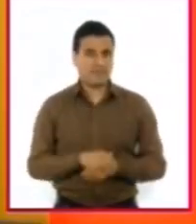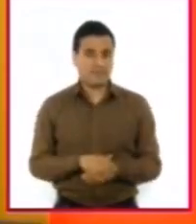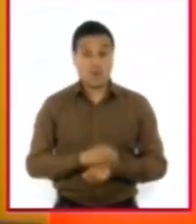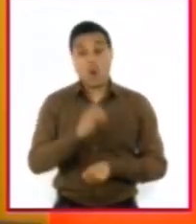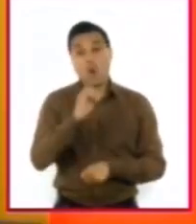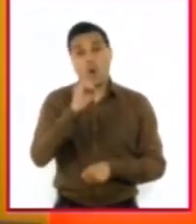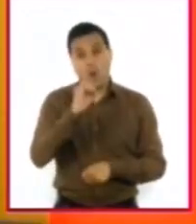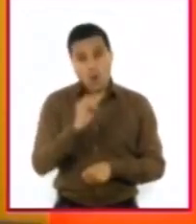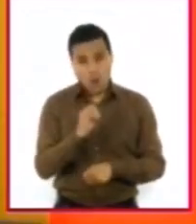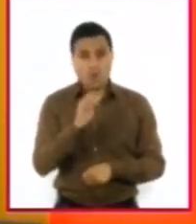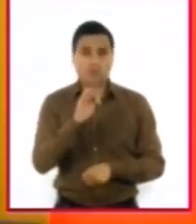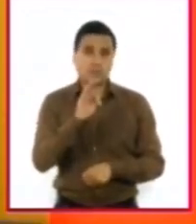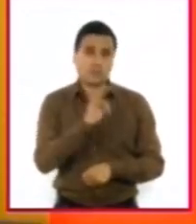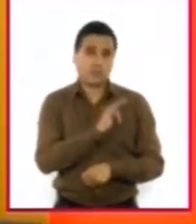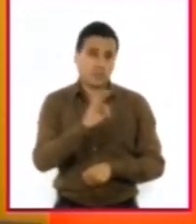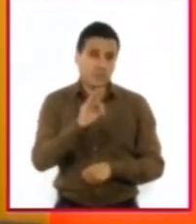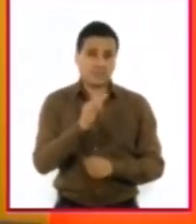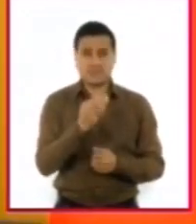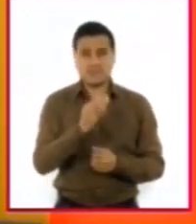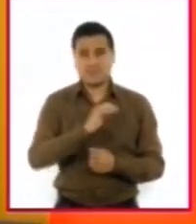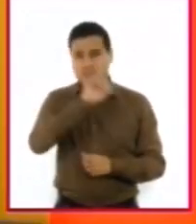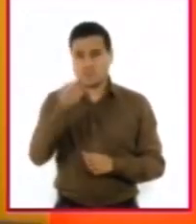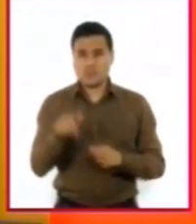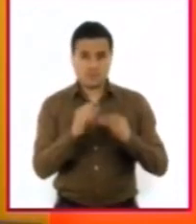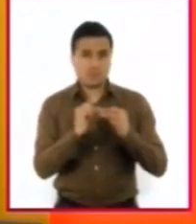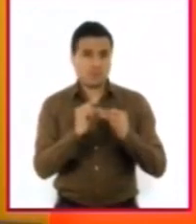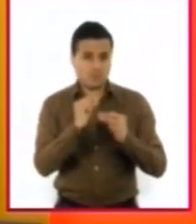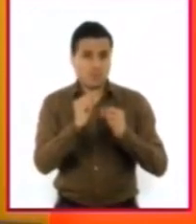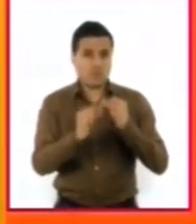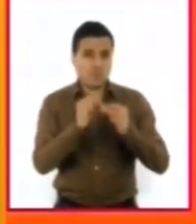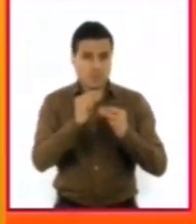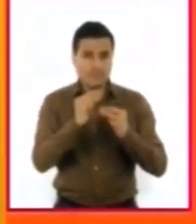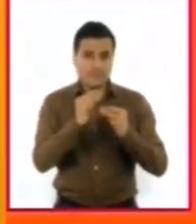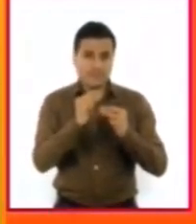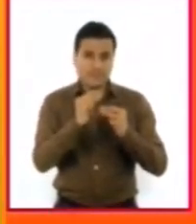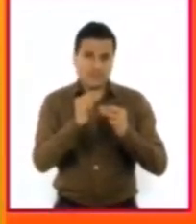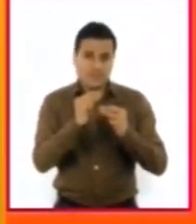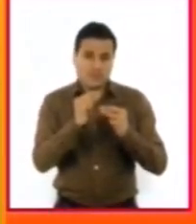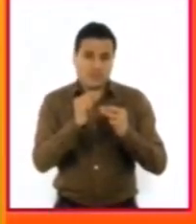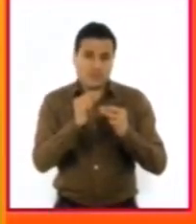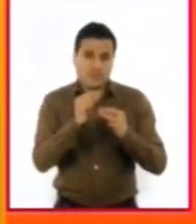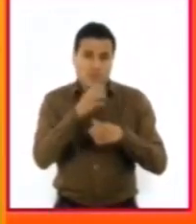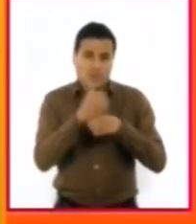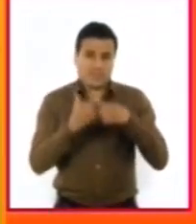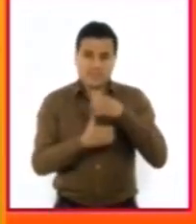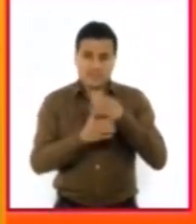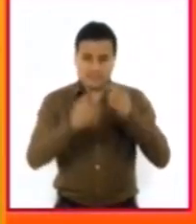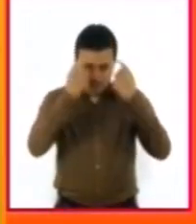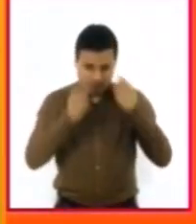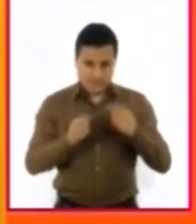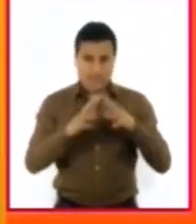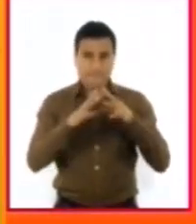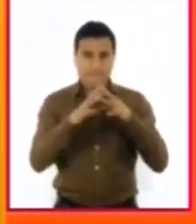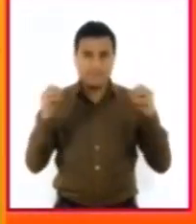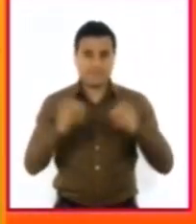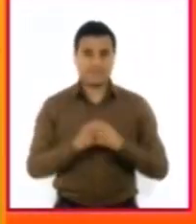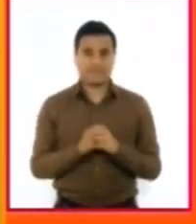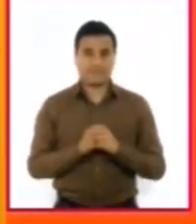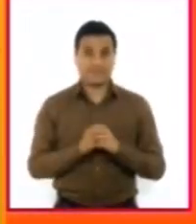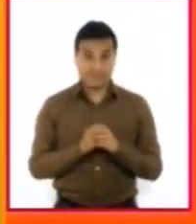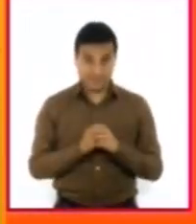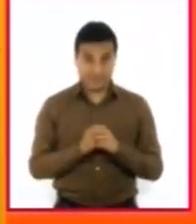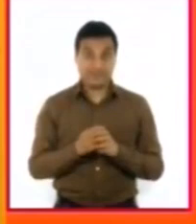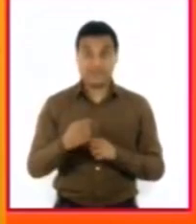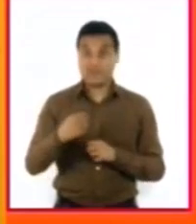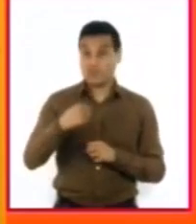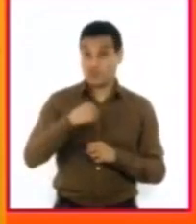contrario, desusarlos, provocando atrofia o inclusive la pérdida. Es por eso que llevo más de 200 años